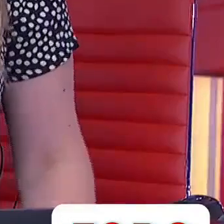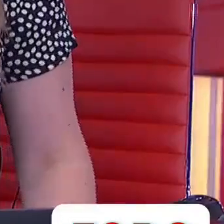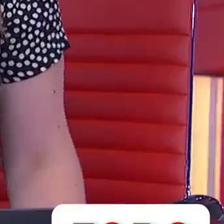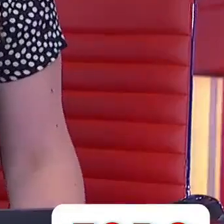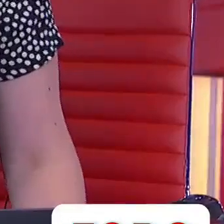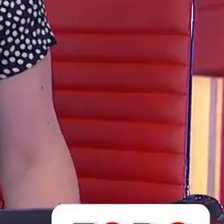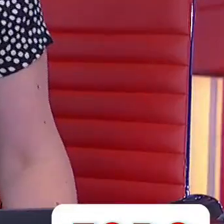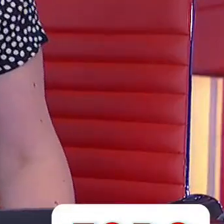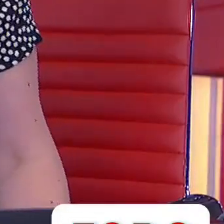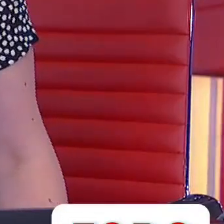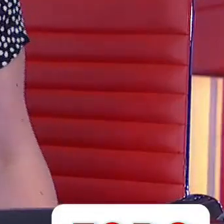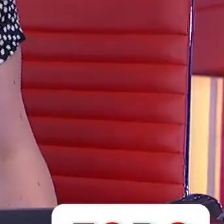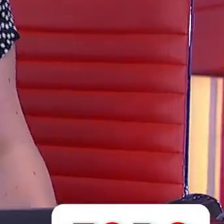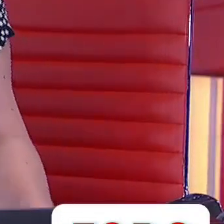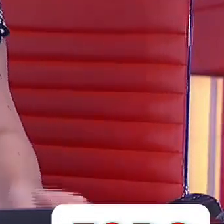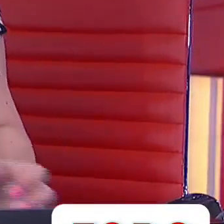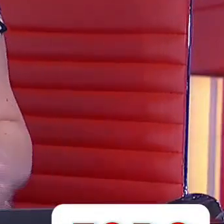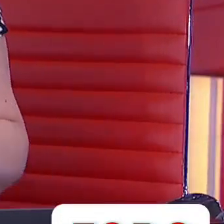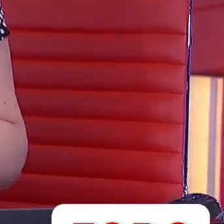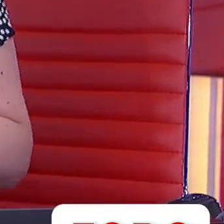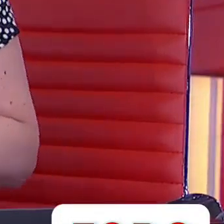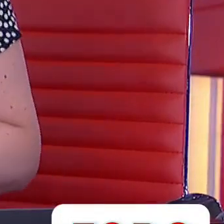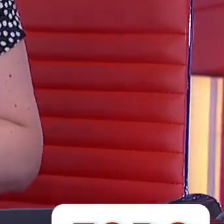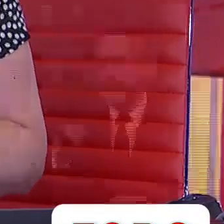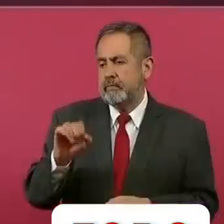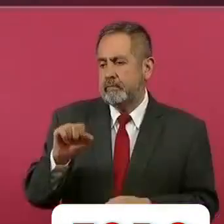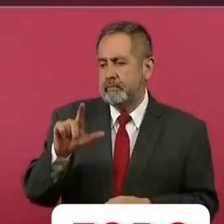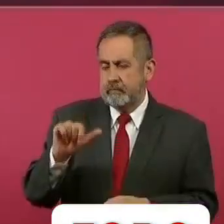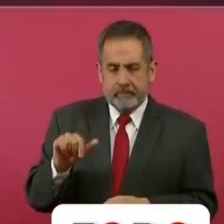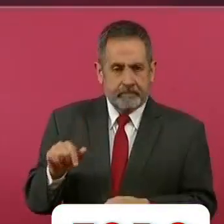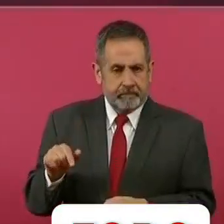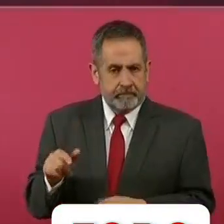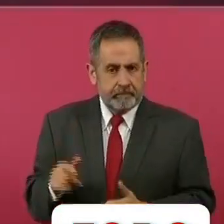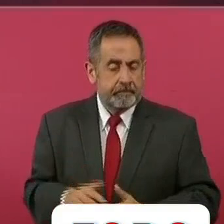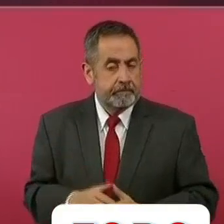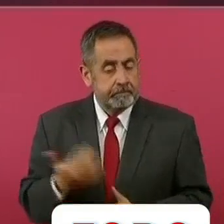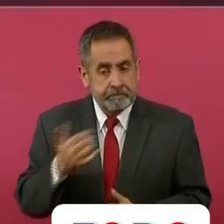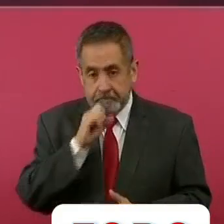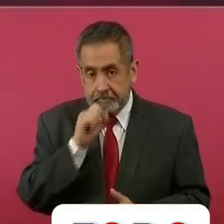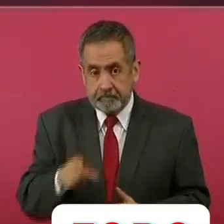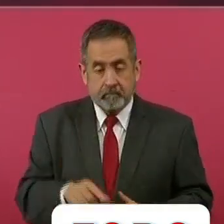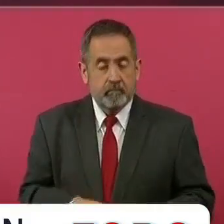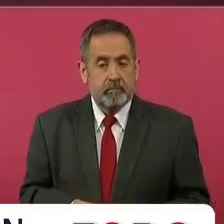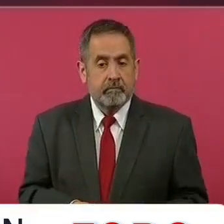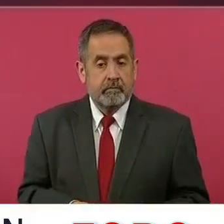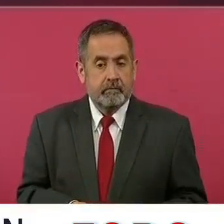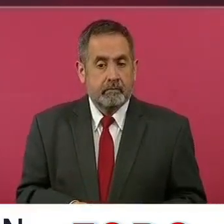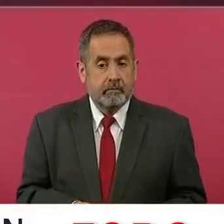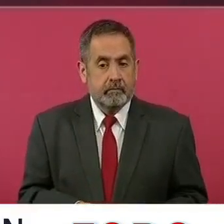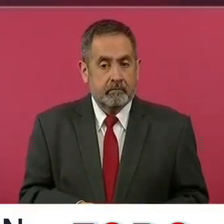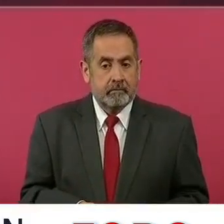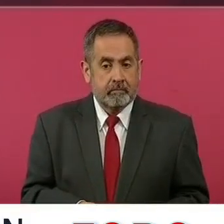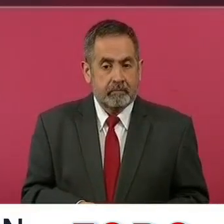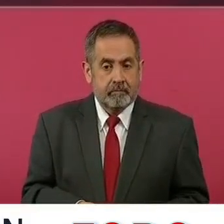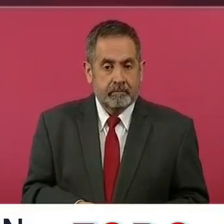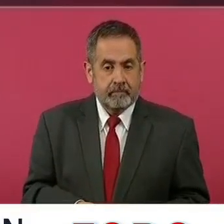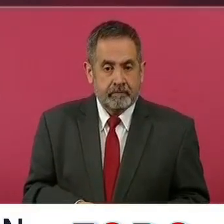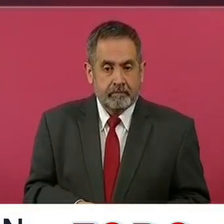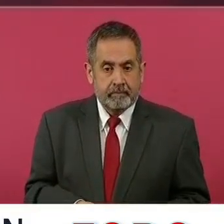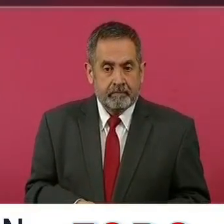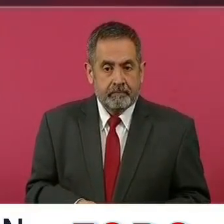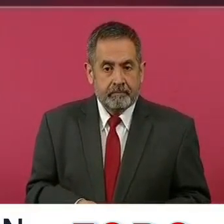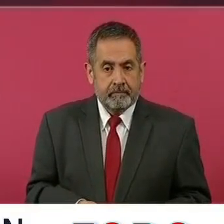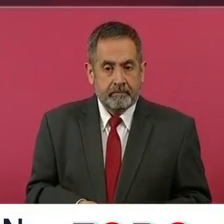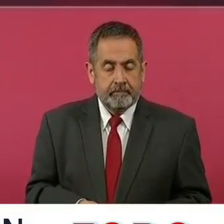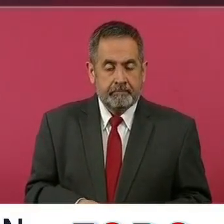El presidente Andrés Manuel López Obrador dijo que le dio mucho gusto que fueran liberados estos 16 trabajadores de la Secretaría de Seguridad y Protección Ciudadana